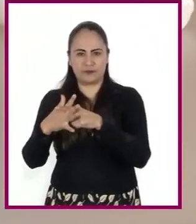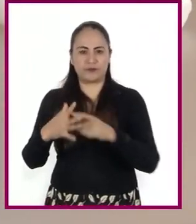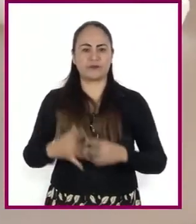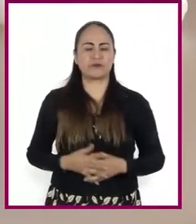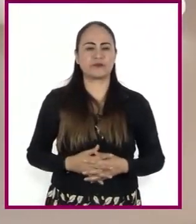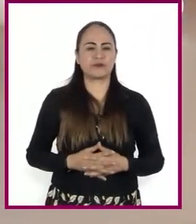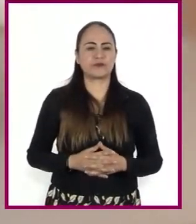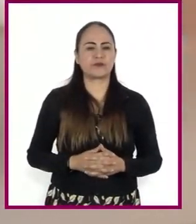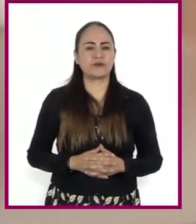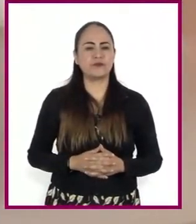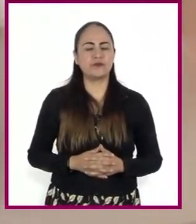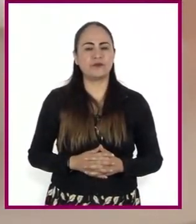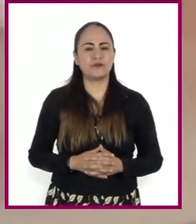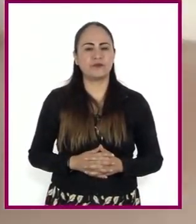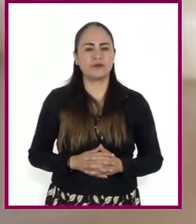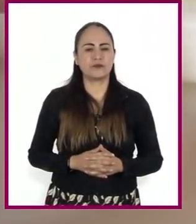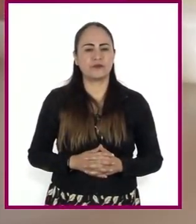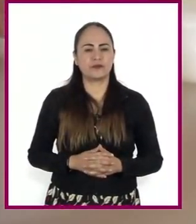A ver.